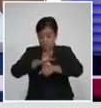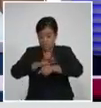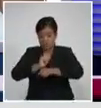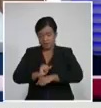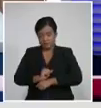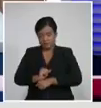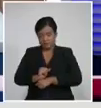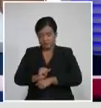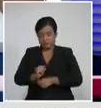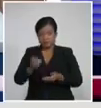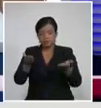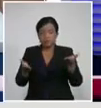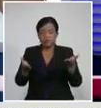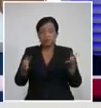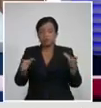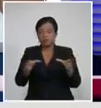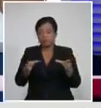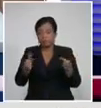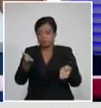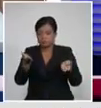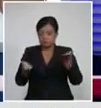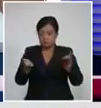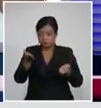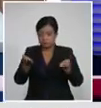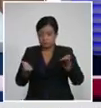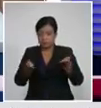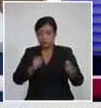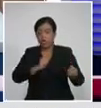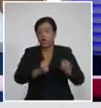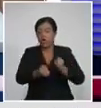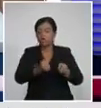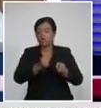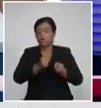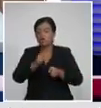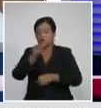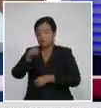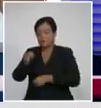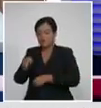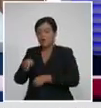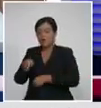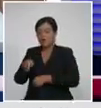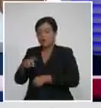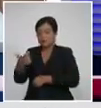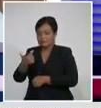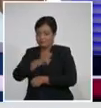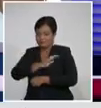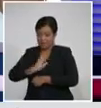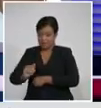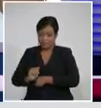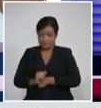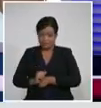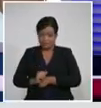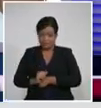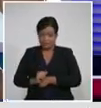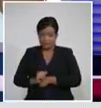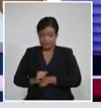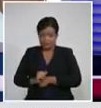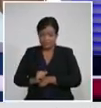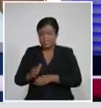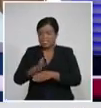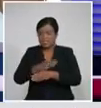¿Qué estamos hablando entonces? De casos y controles. Exacto. Y lo otro es por cohorte. ¿Qué significa cohorte? Que